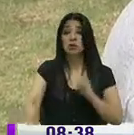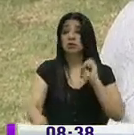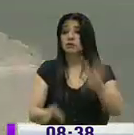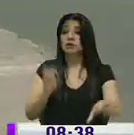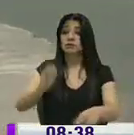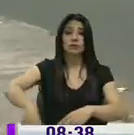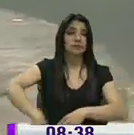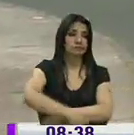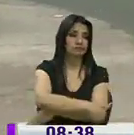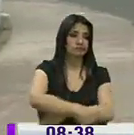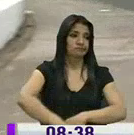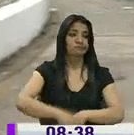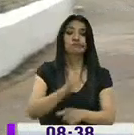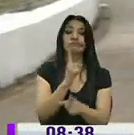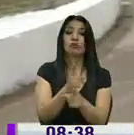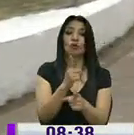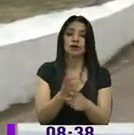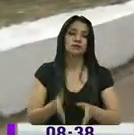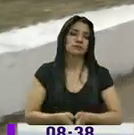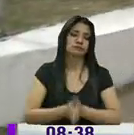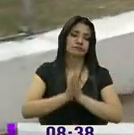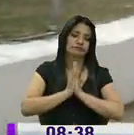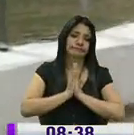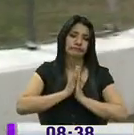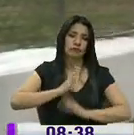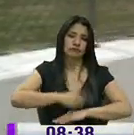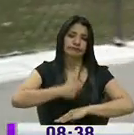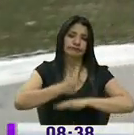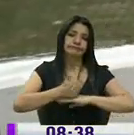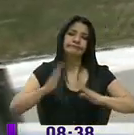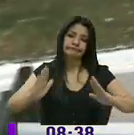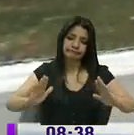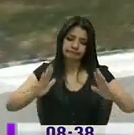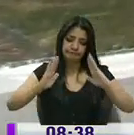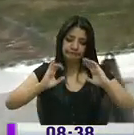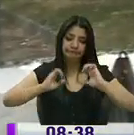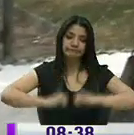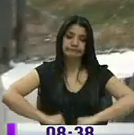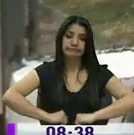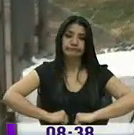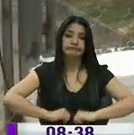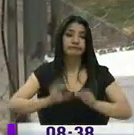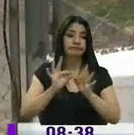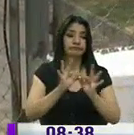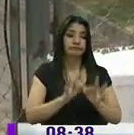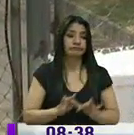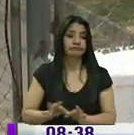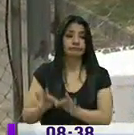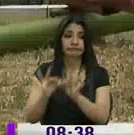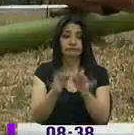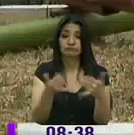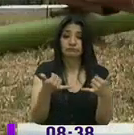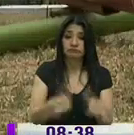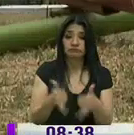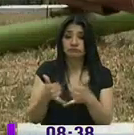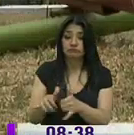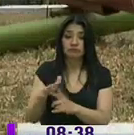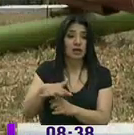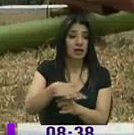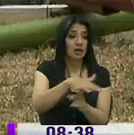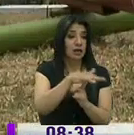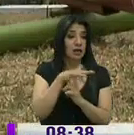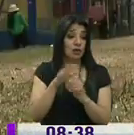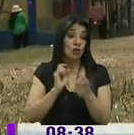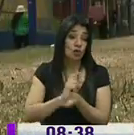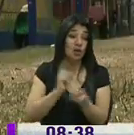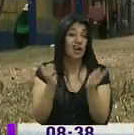calle por ello y más hacen un llamado de atención en las autoridades competentes y piden la reparación de los juegos infantiles o la posibilidad